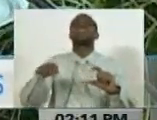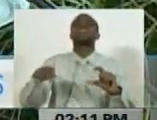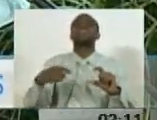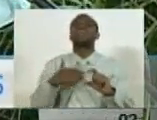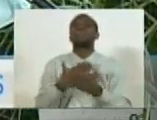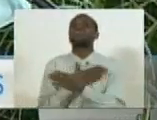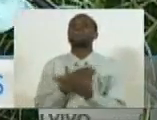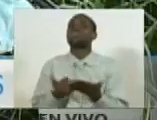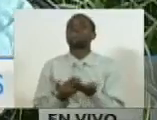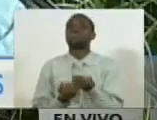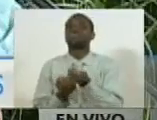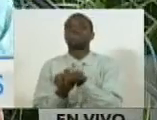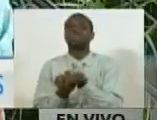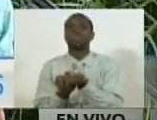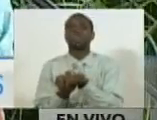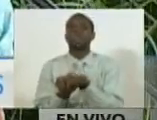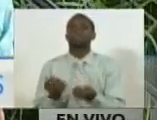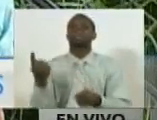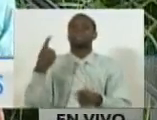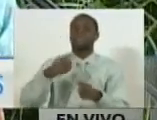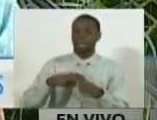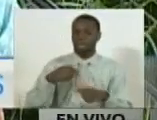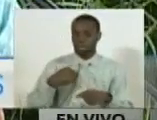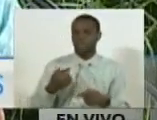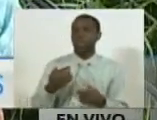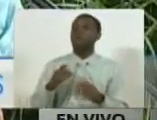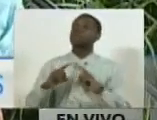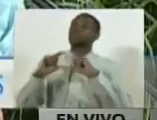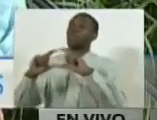también para recibir,